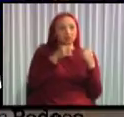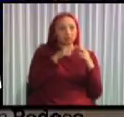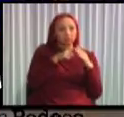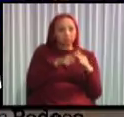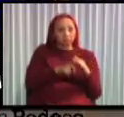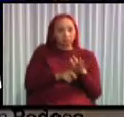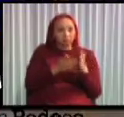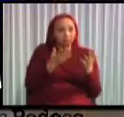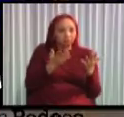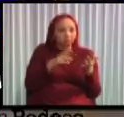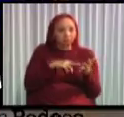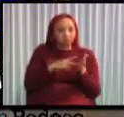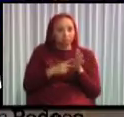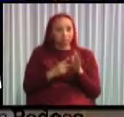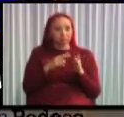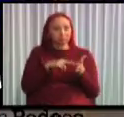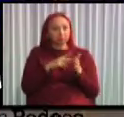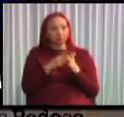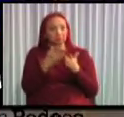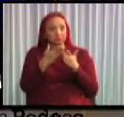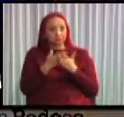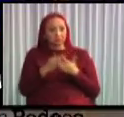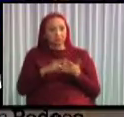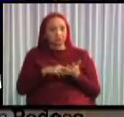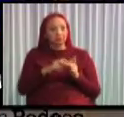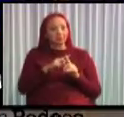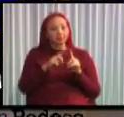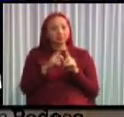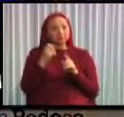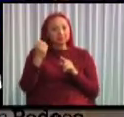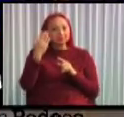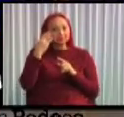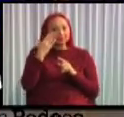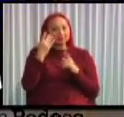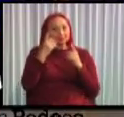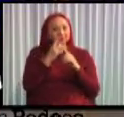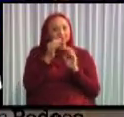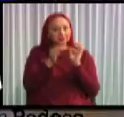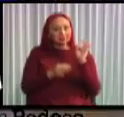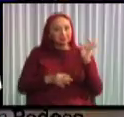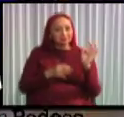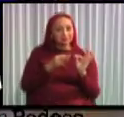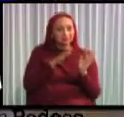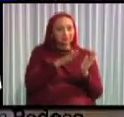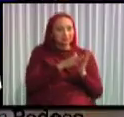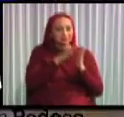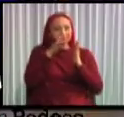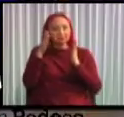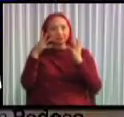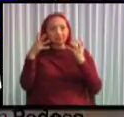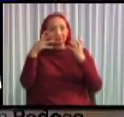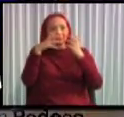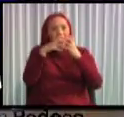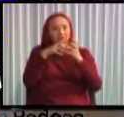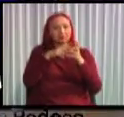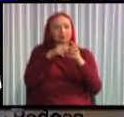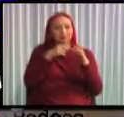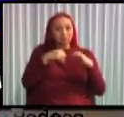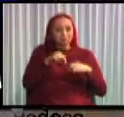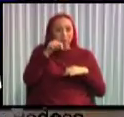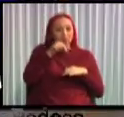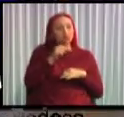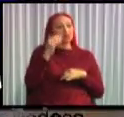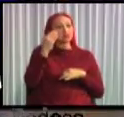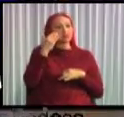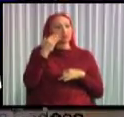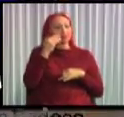te presto el caballo de palo y vos me prestas la lata de sardina, pero que se daba ese tipo de relación. Y hoy por hoy yo tengo